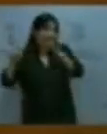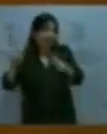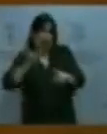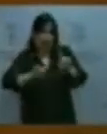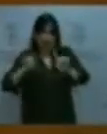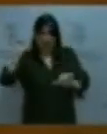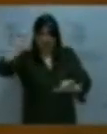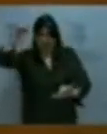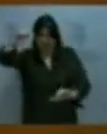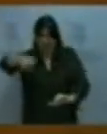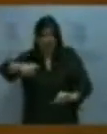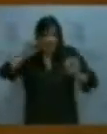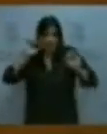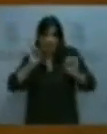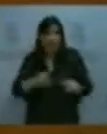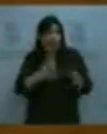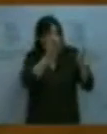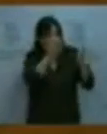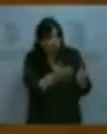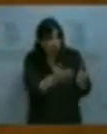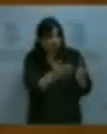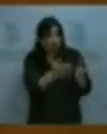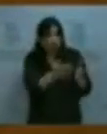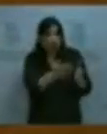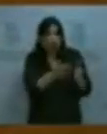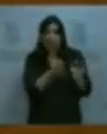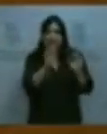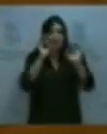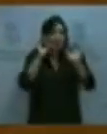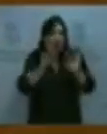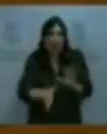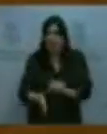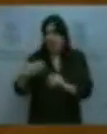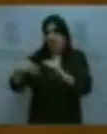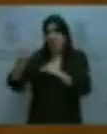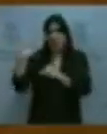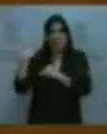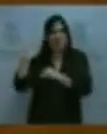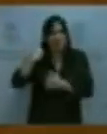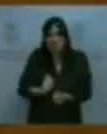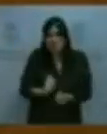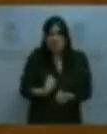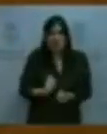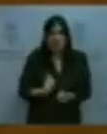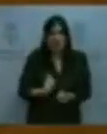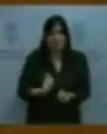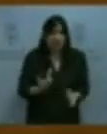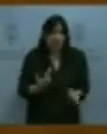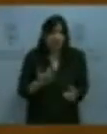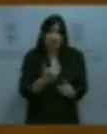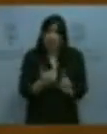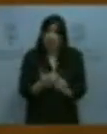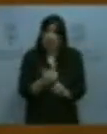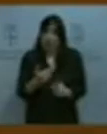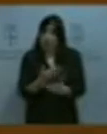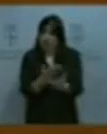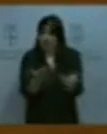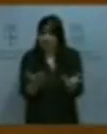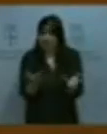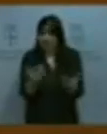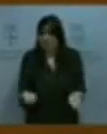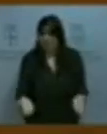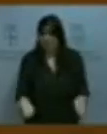sigue con la asimetría que ha denunciado y sigue sin darle solución al problema del que me refiero con el tema de los lobos.